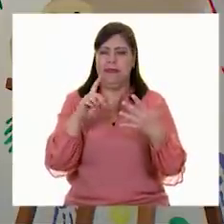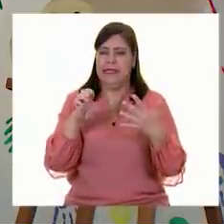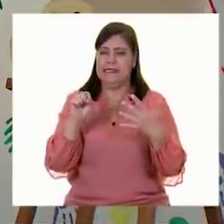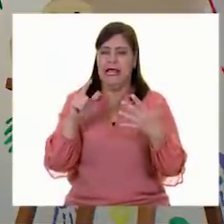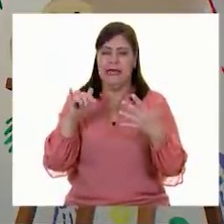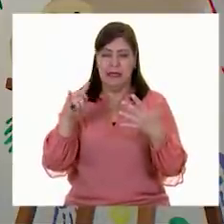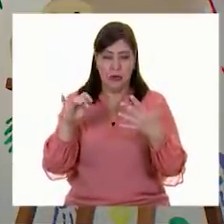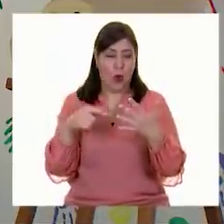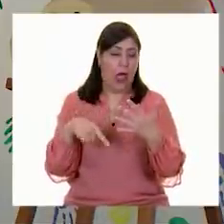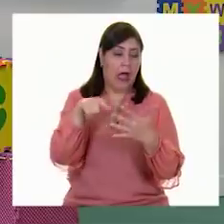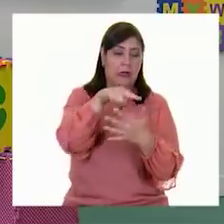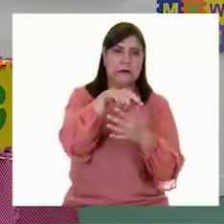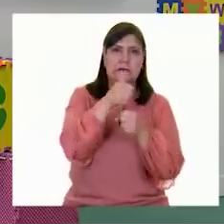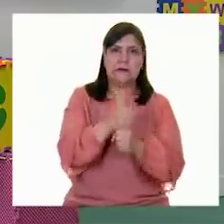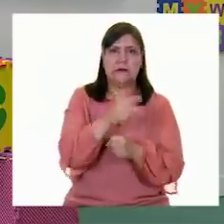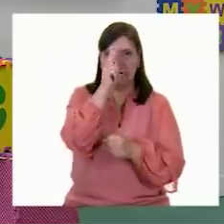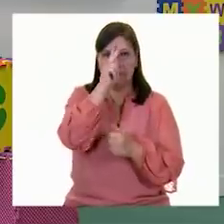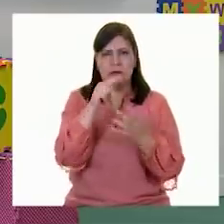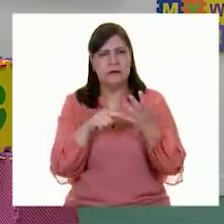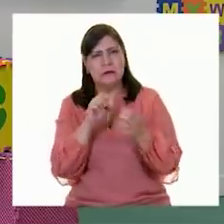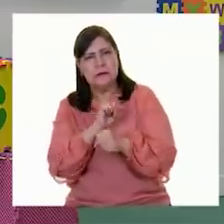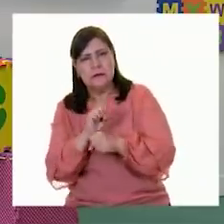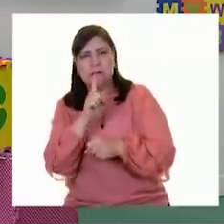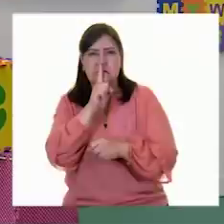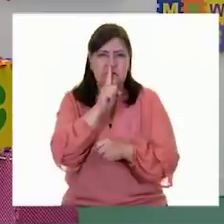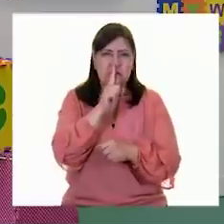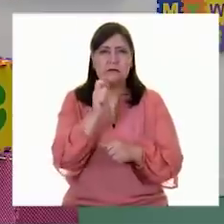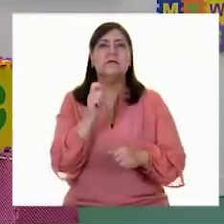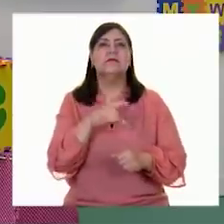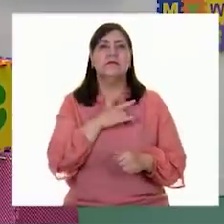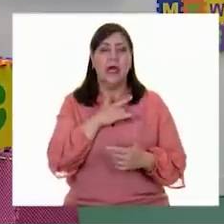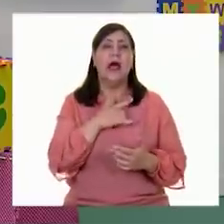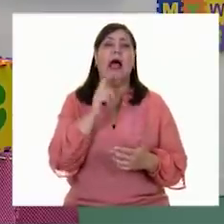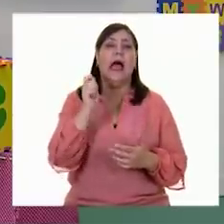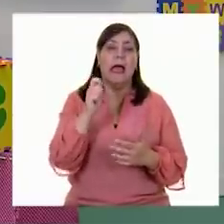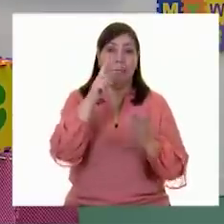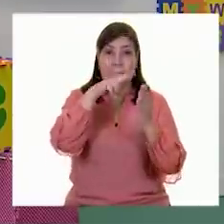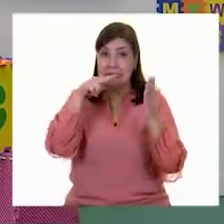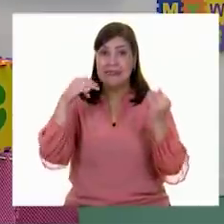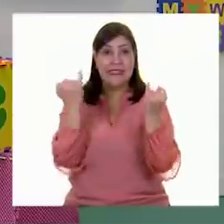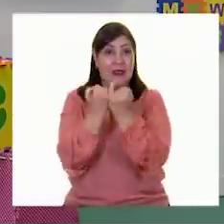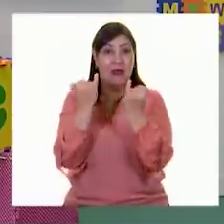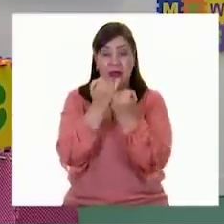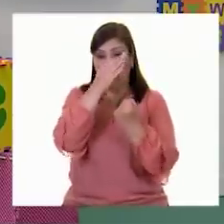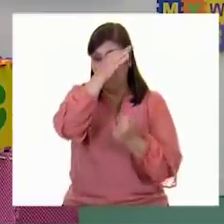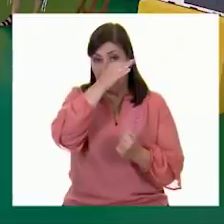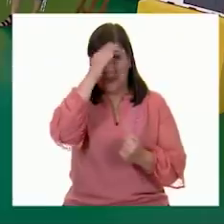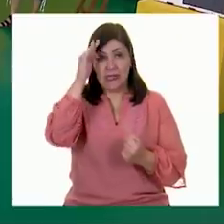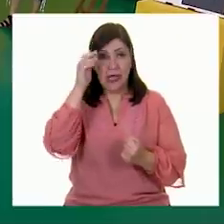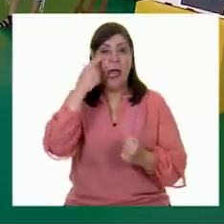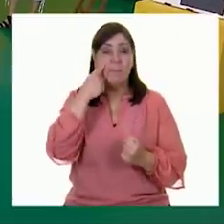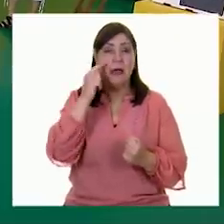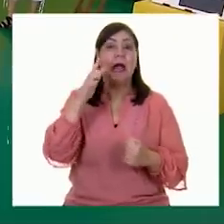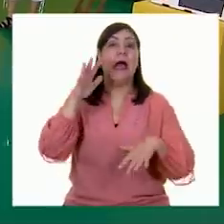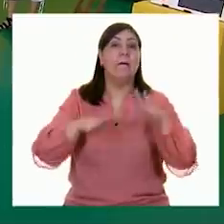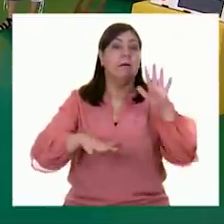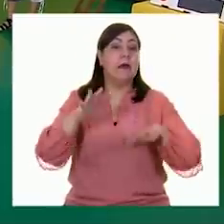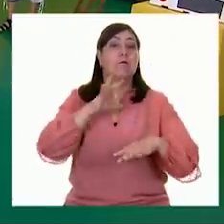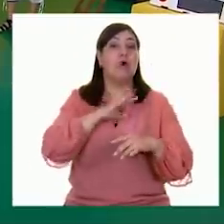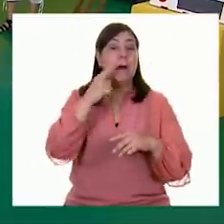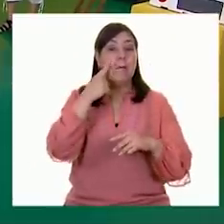Sí, de la misma forma que en algunas pinturas de Frida Kahlo se puede observar una tristeza